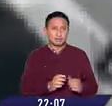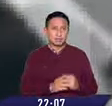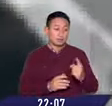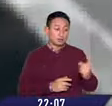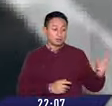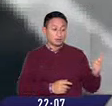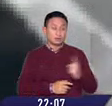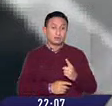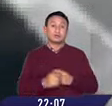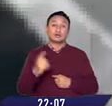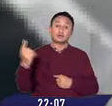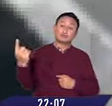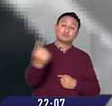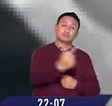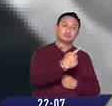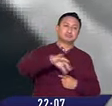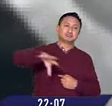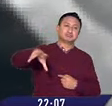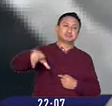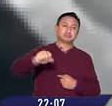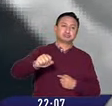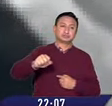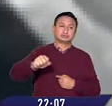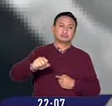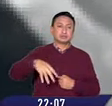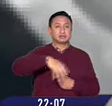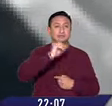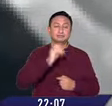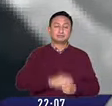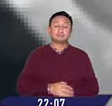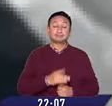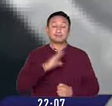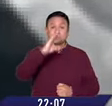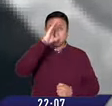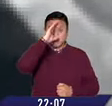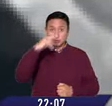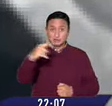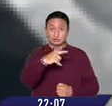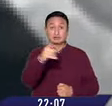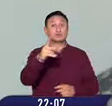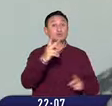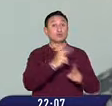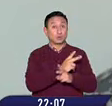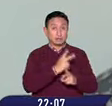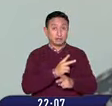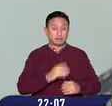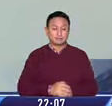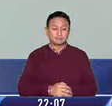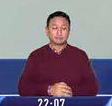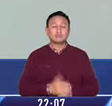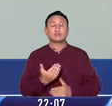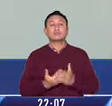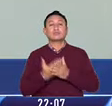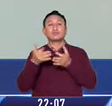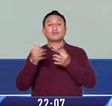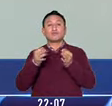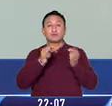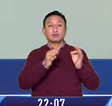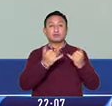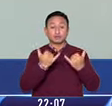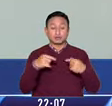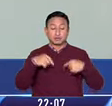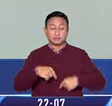Mientras eso pasa, el otro ampón hace de las suyas. Desde la Policía Nacional alertan. Hay otras modalidades también que lo están